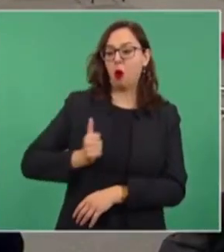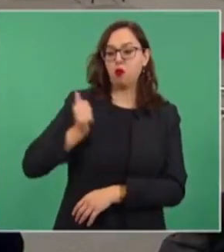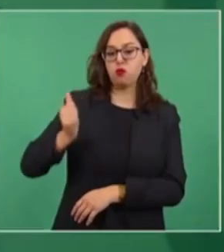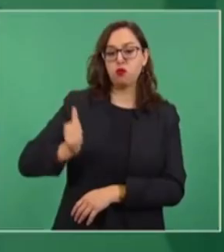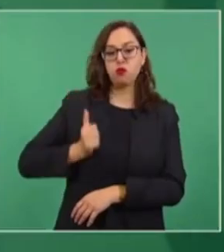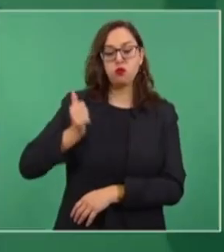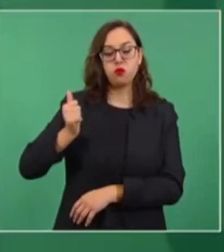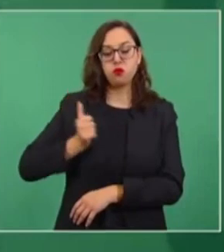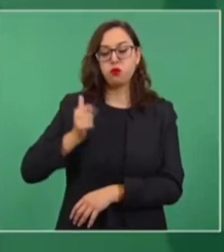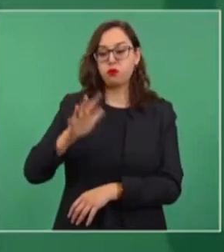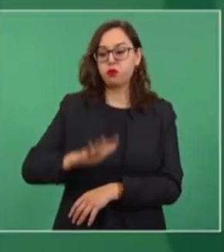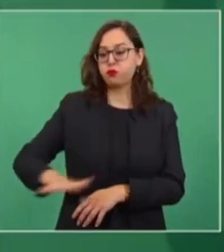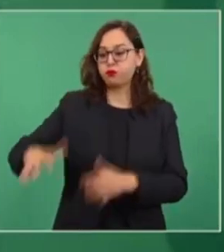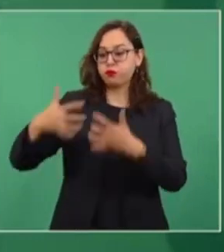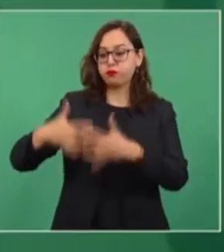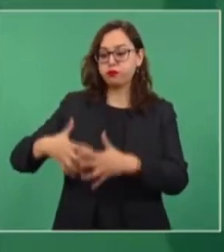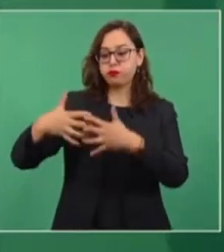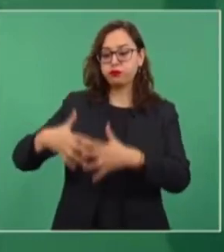Voy a